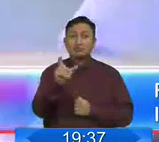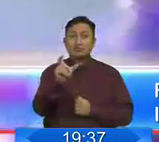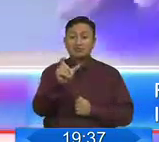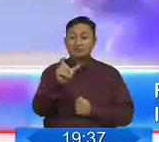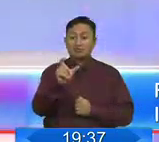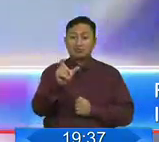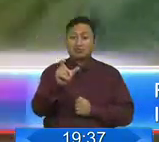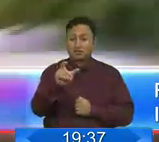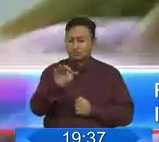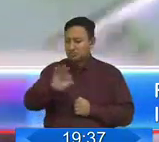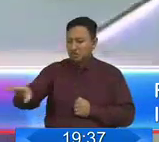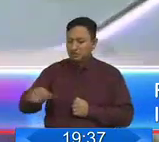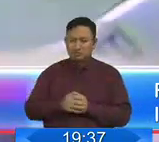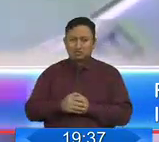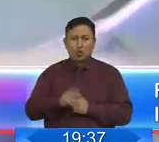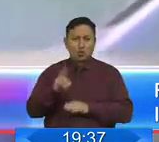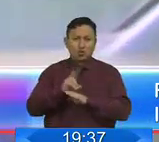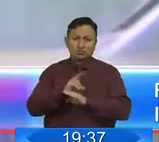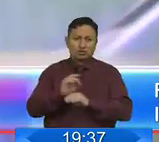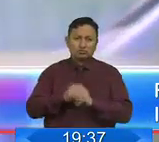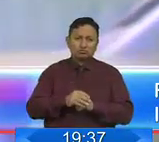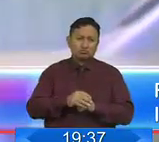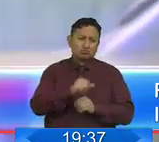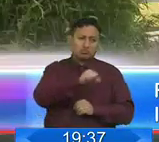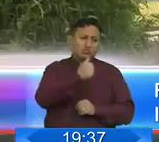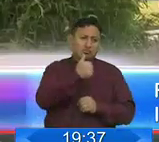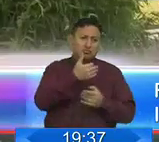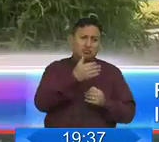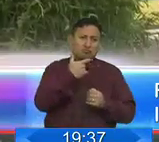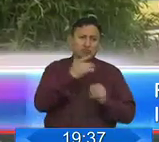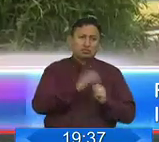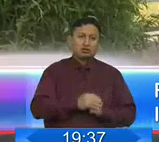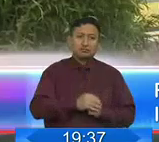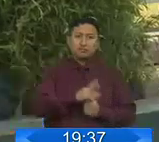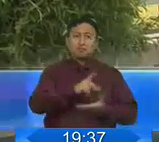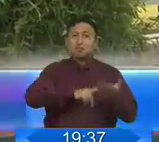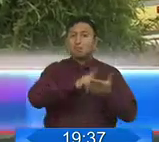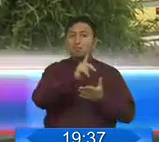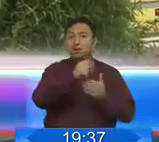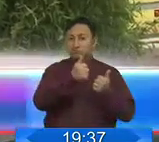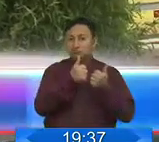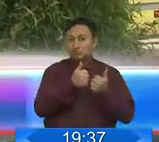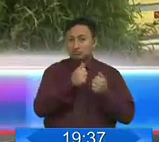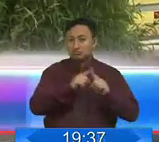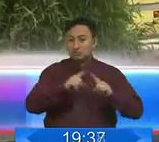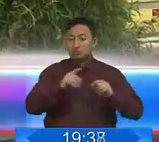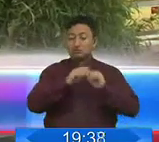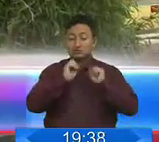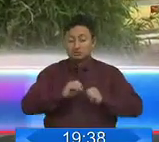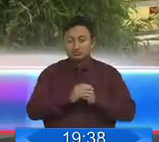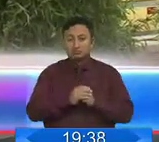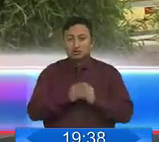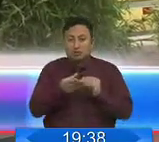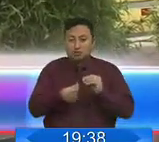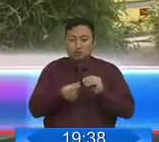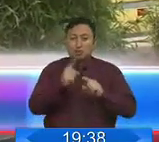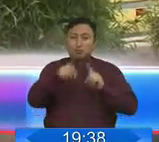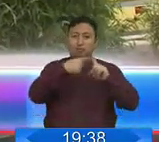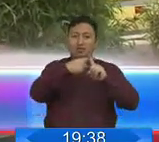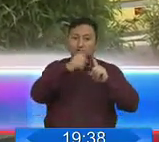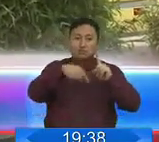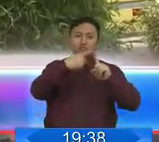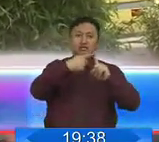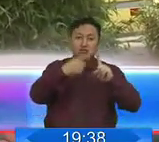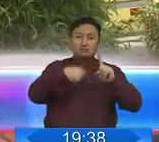la tarjeta de crédito, y buscar otras opciones. Pagar el puntual, si bien es cierto, siguen acumulándose las otras cuotas de